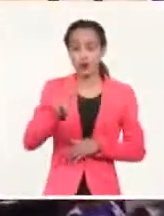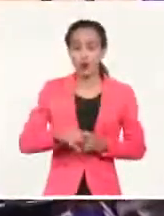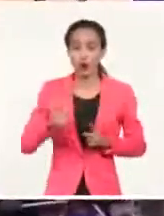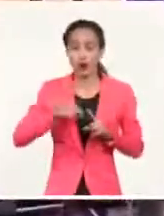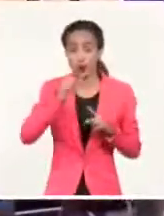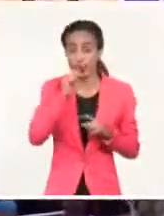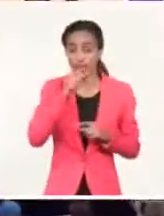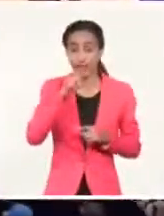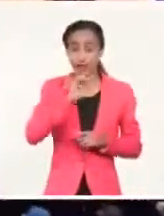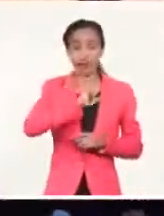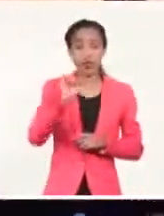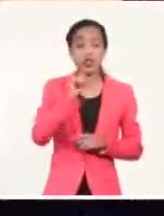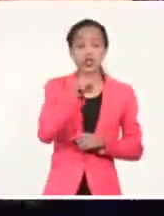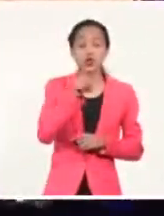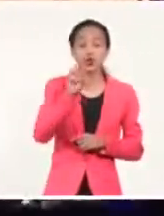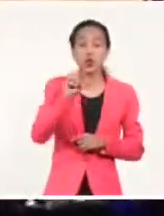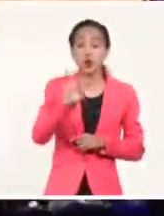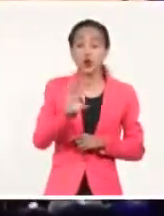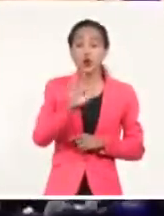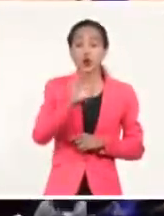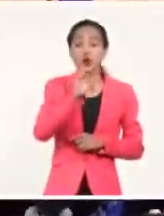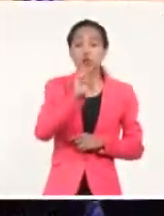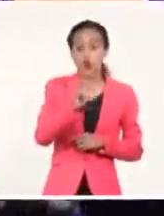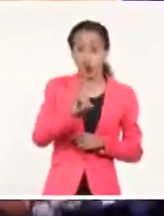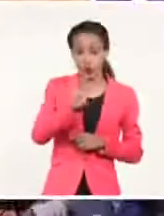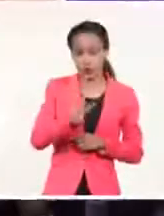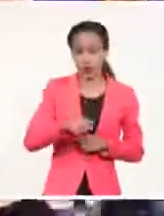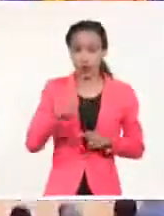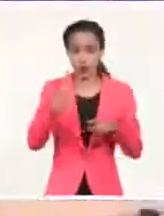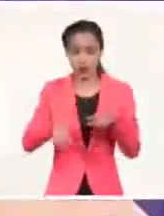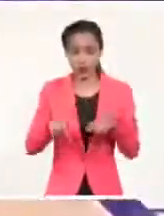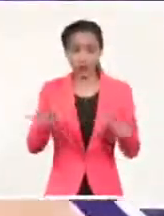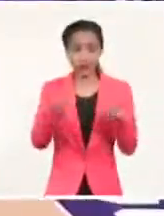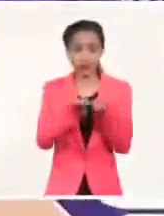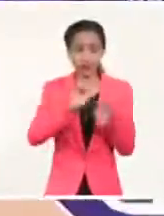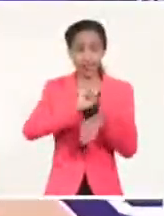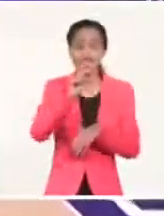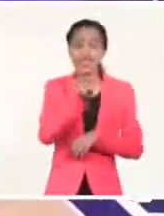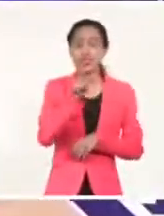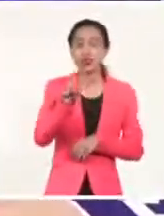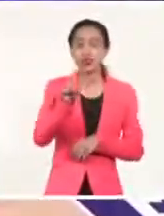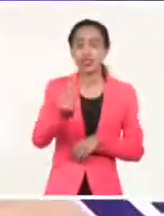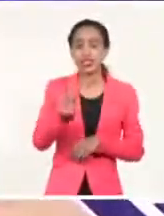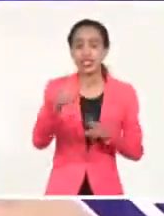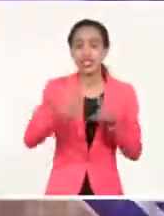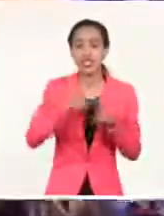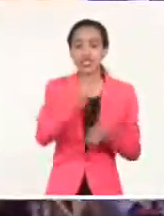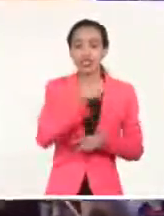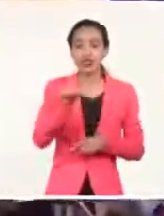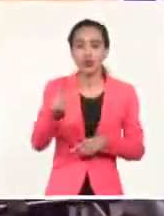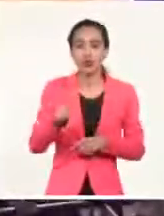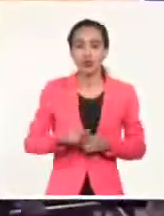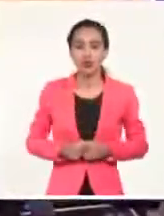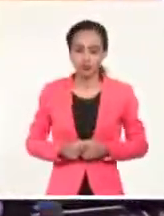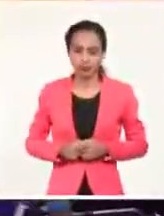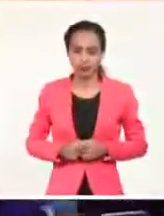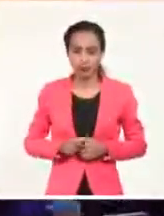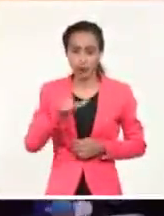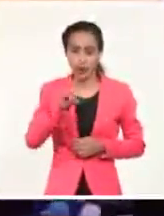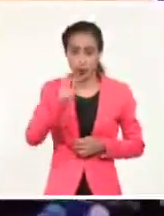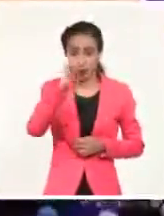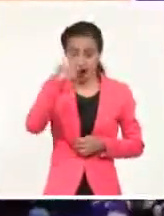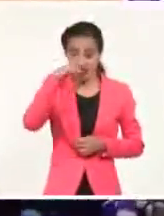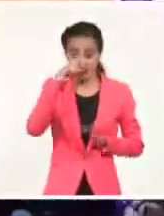venció 108-94 a Clippers y los Pelicans aventajaron 113-111 a Dallas Mavericks. Luka Doncic